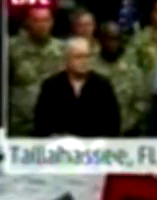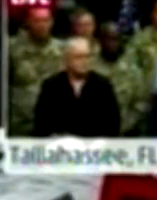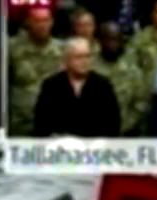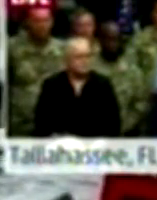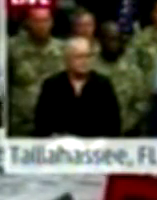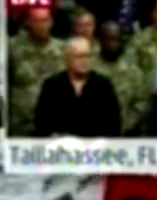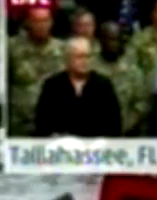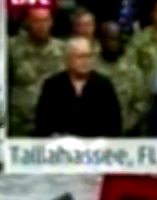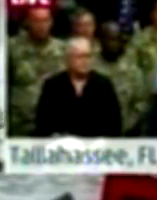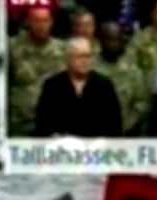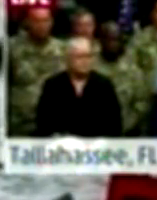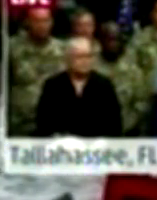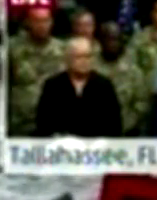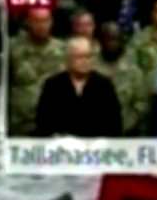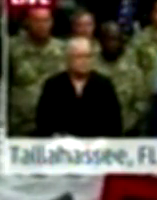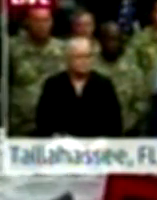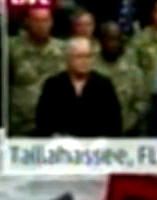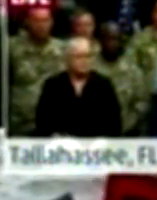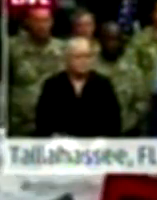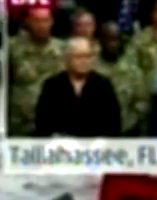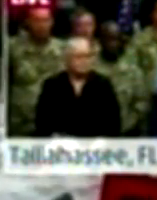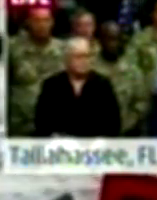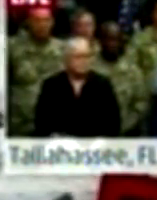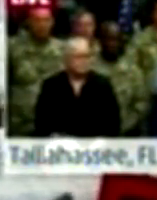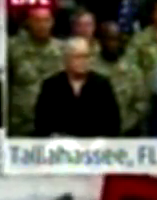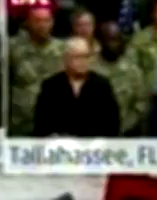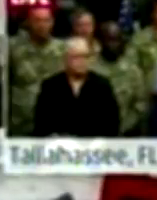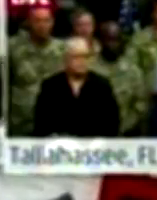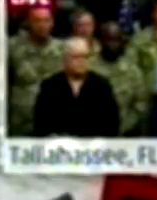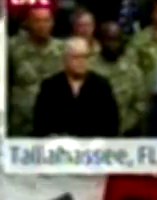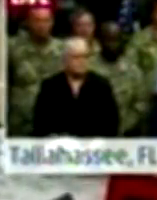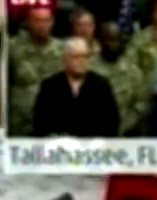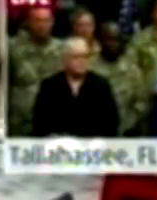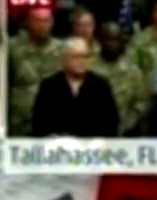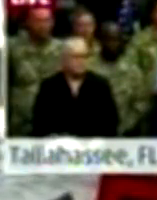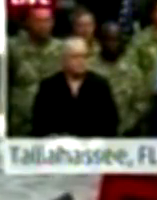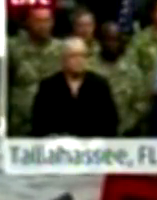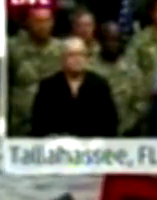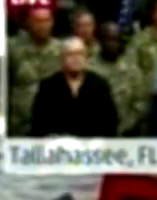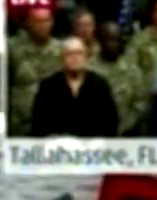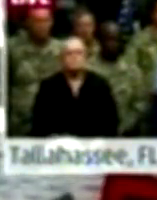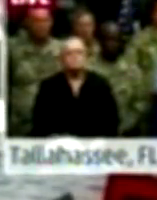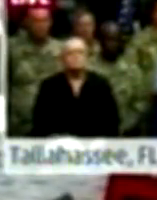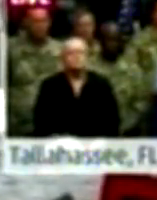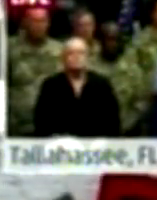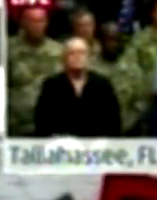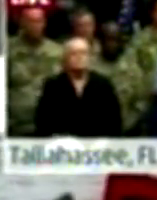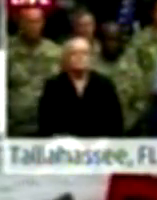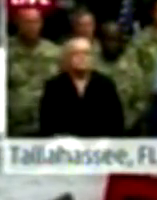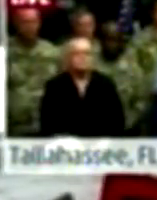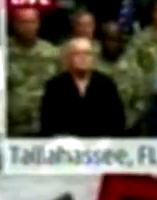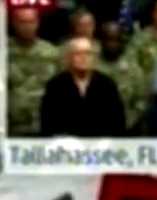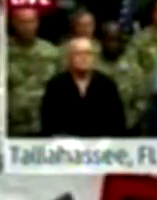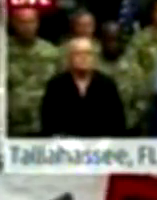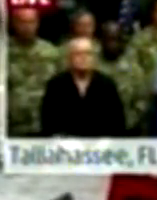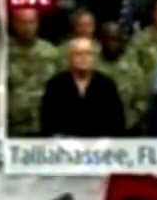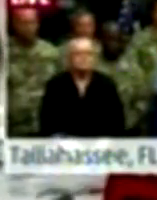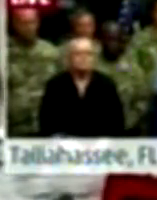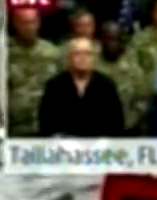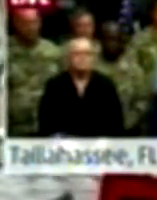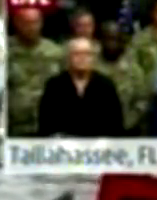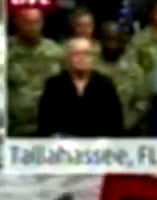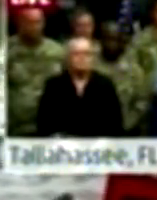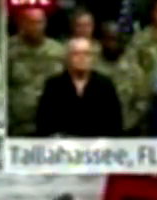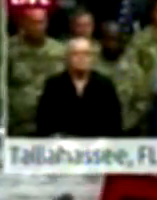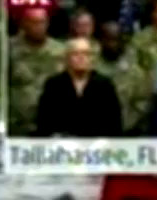FLGovScott para más información en inglés y español de Huracán Irma. Mi prioridad es que todos,